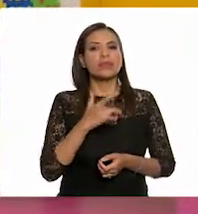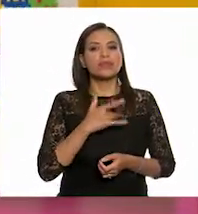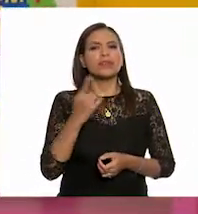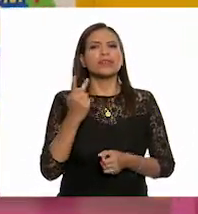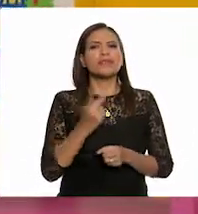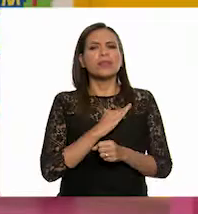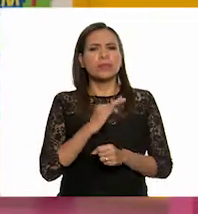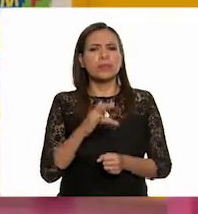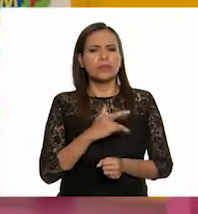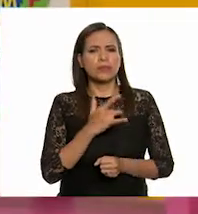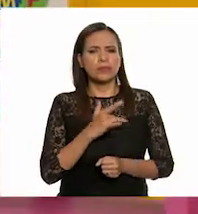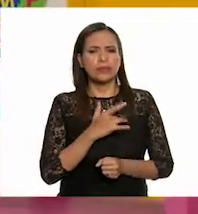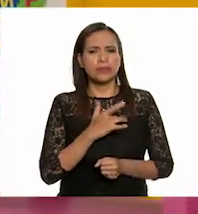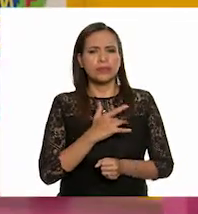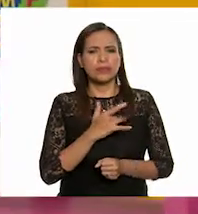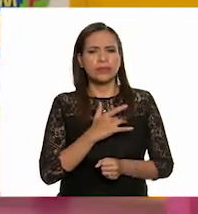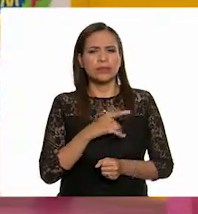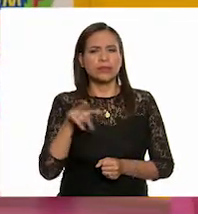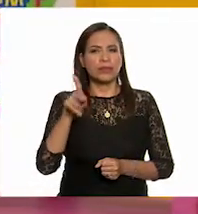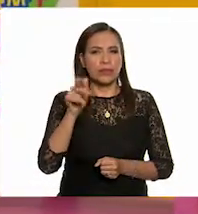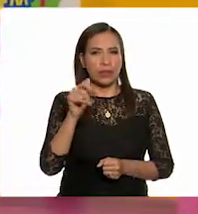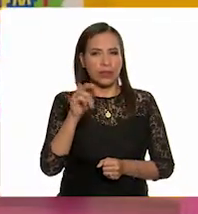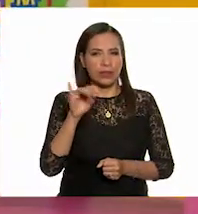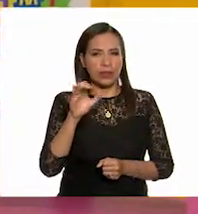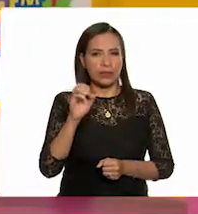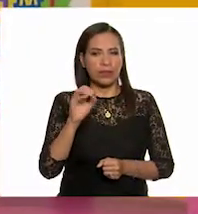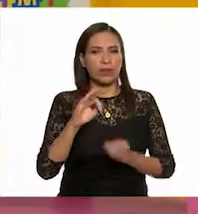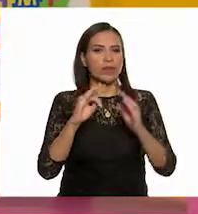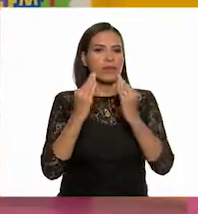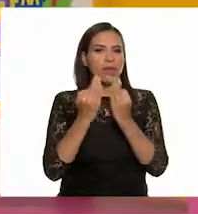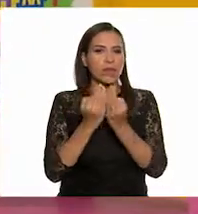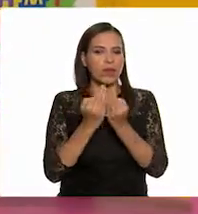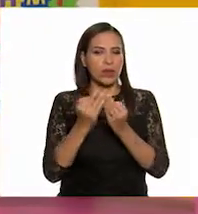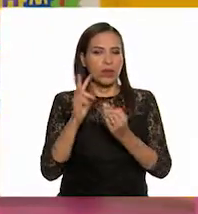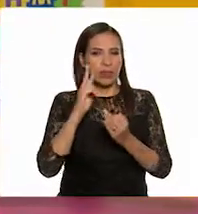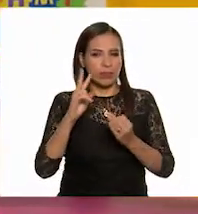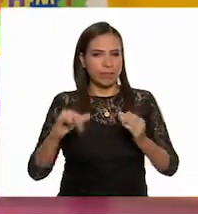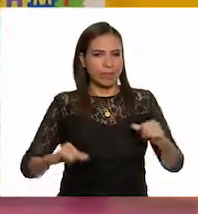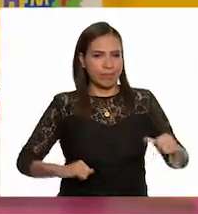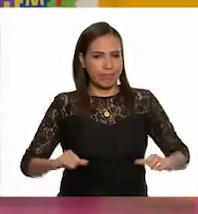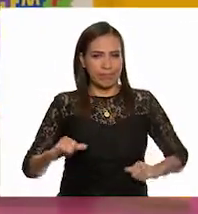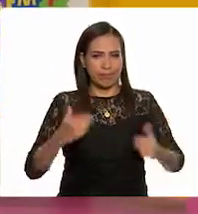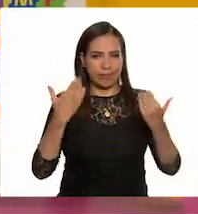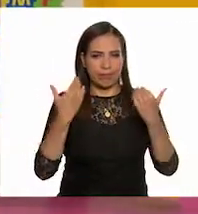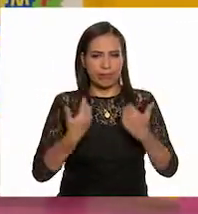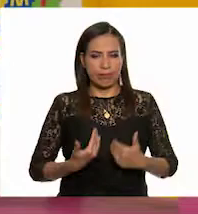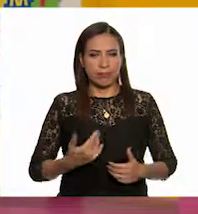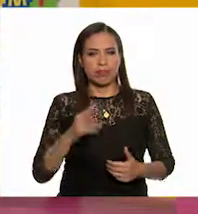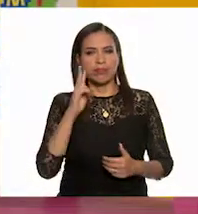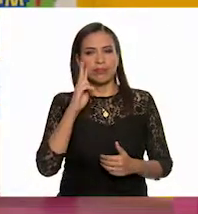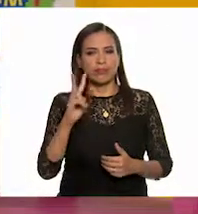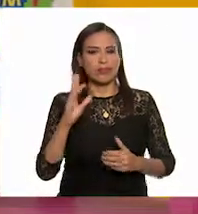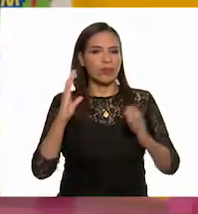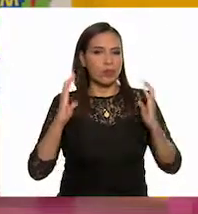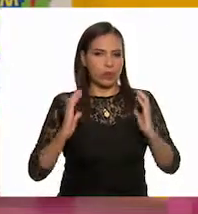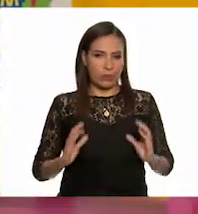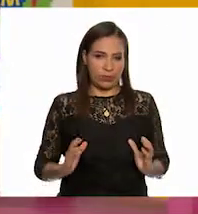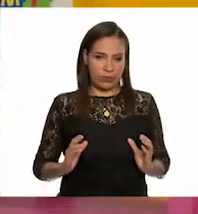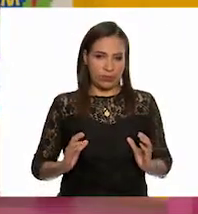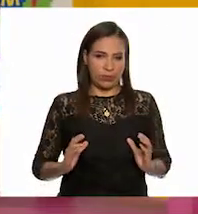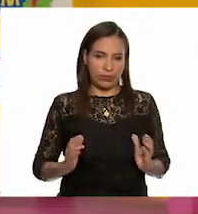lo que puede estar sintiendo Patricio por la forma en que actúa y por lo que se refleja en su